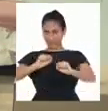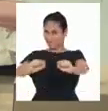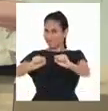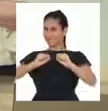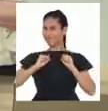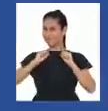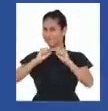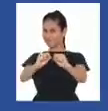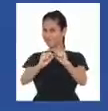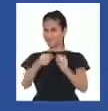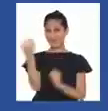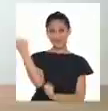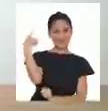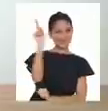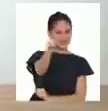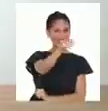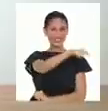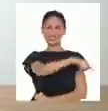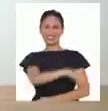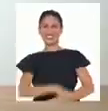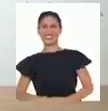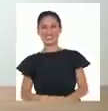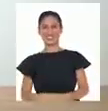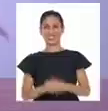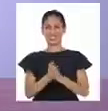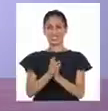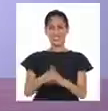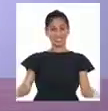¡Vamos!